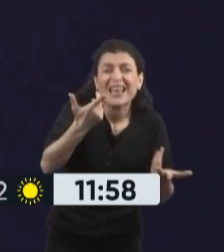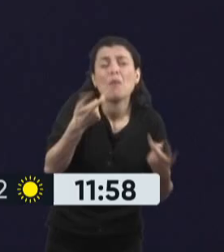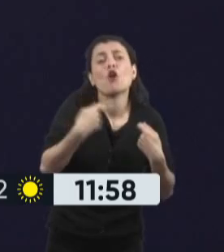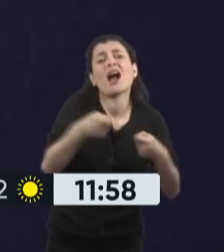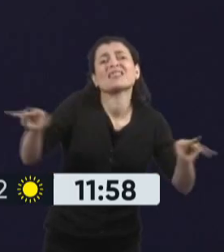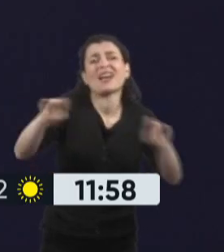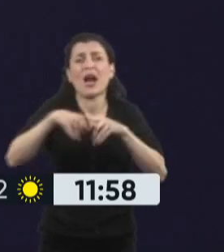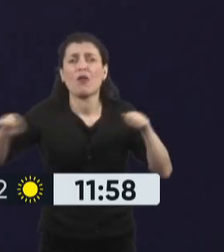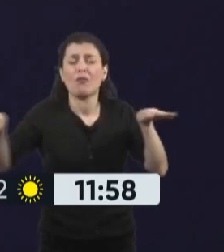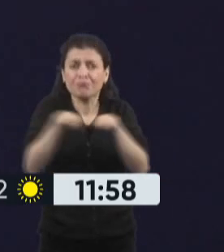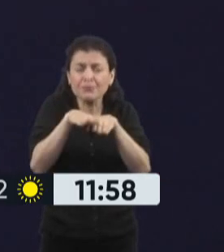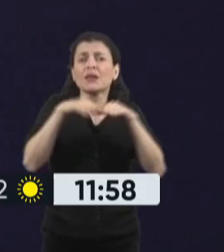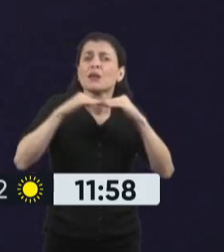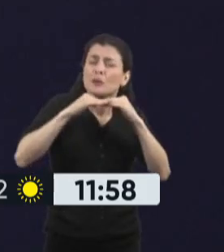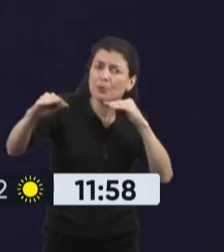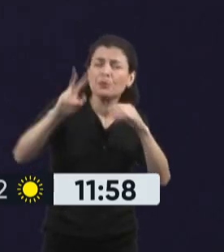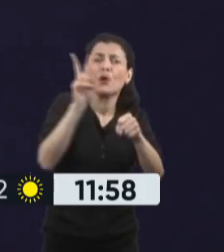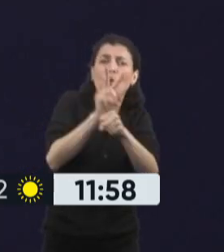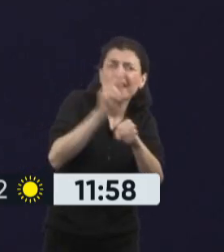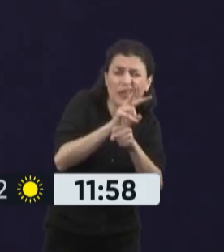fiscal y se ha cortado también con